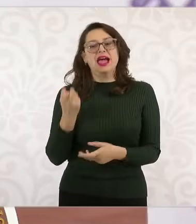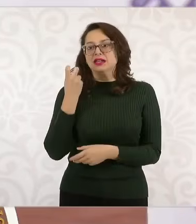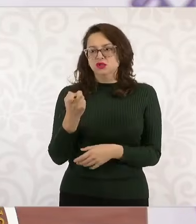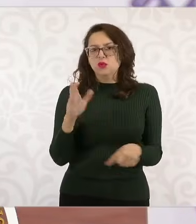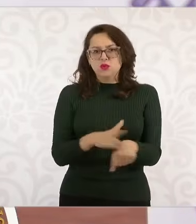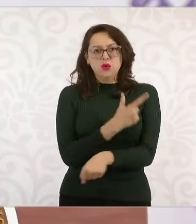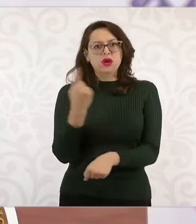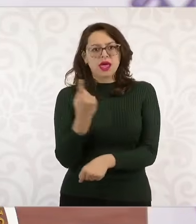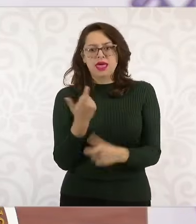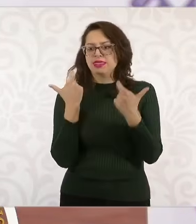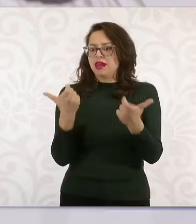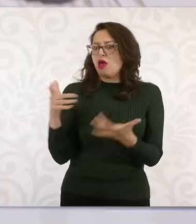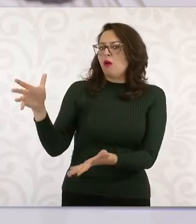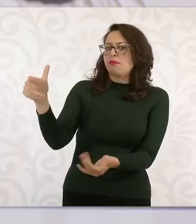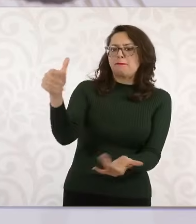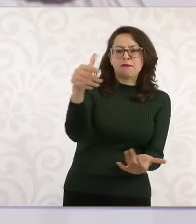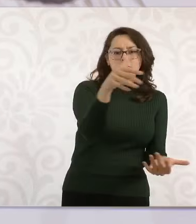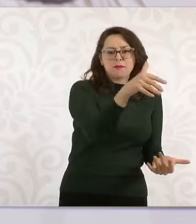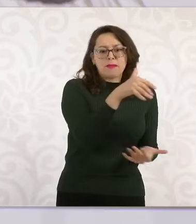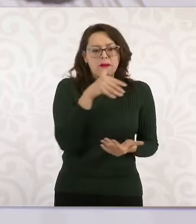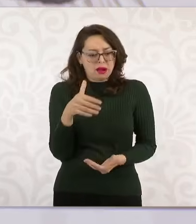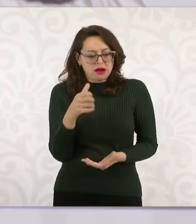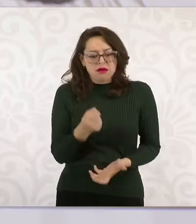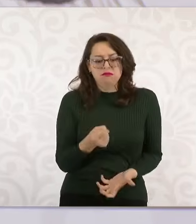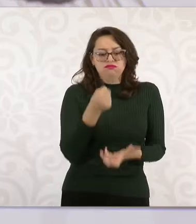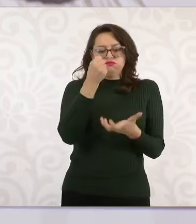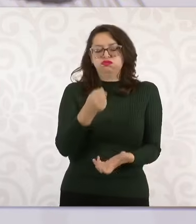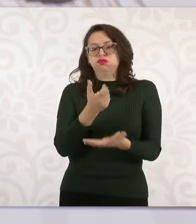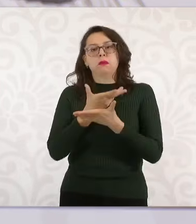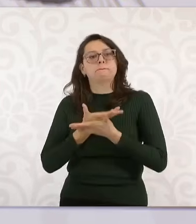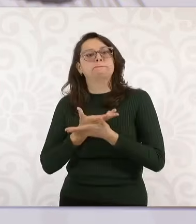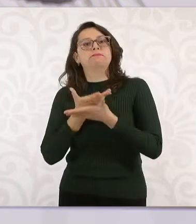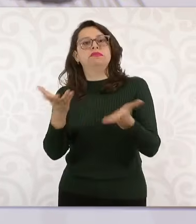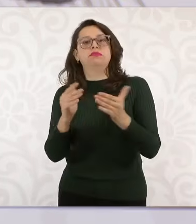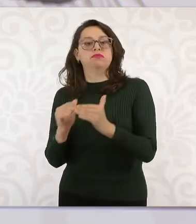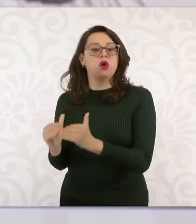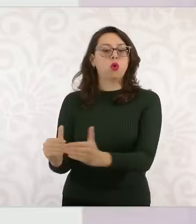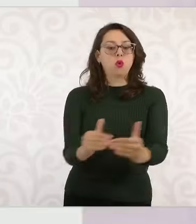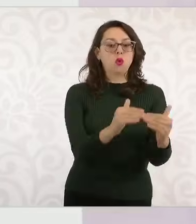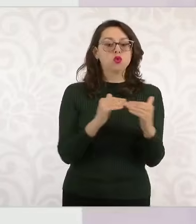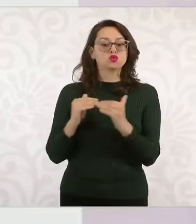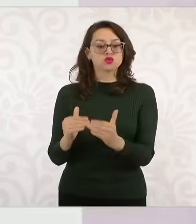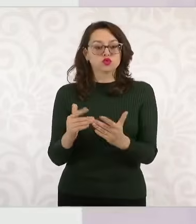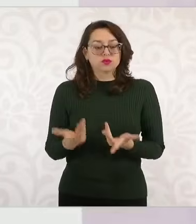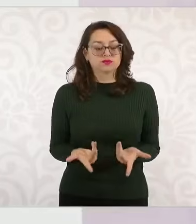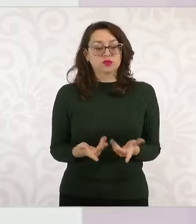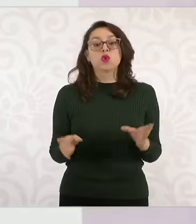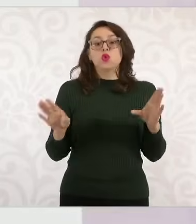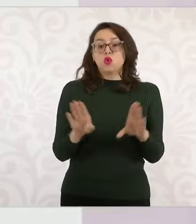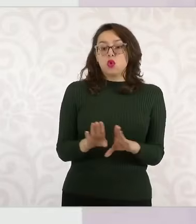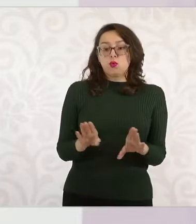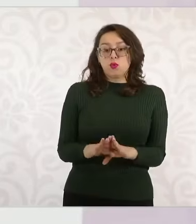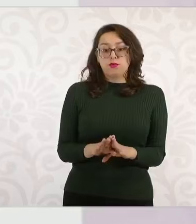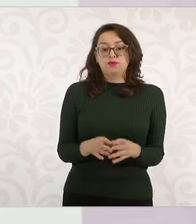riqueza. ¿Cómo se da la distribución de la riqueza? La riqueza que se genera en el país, si